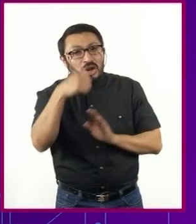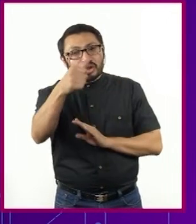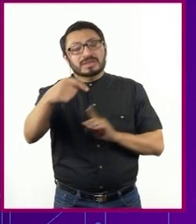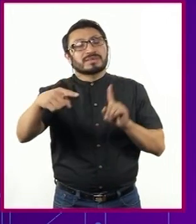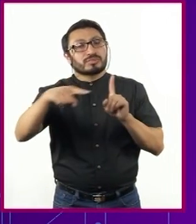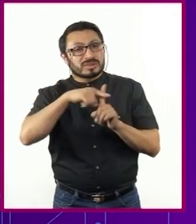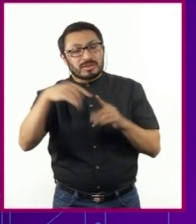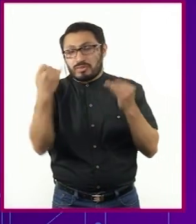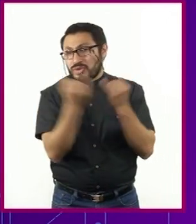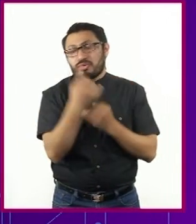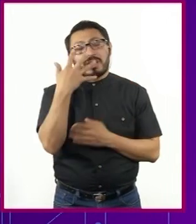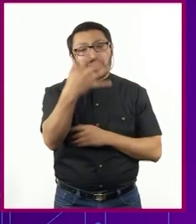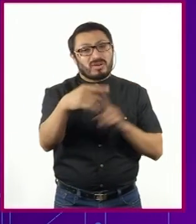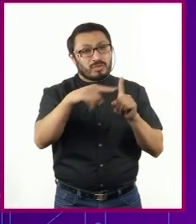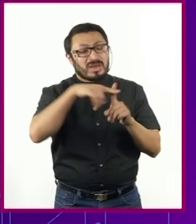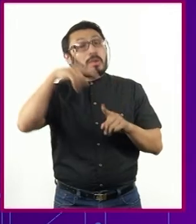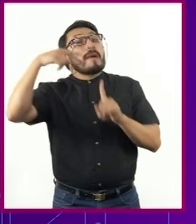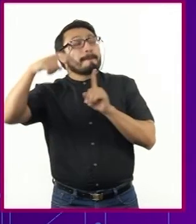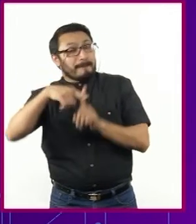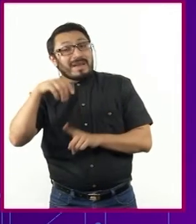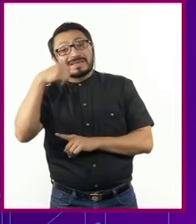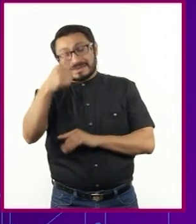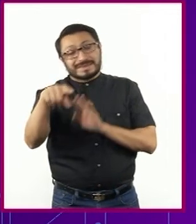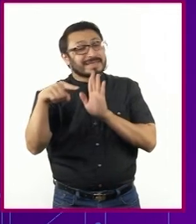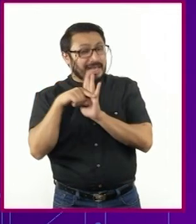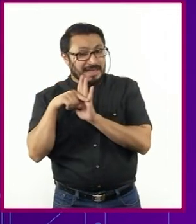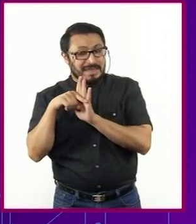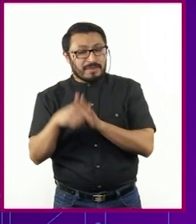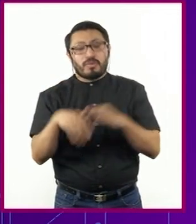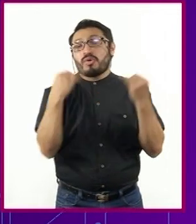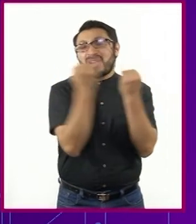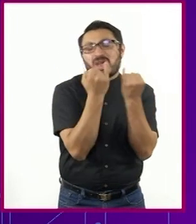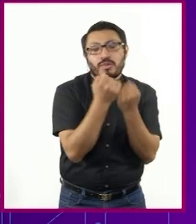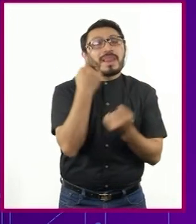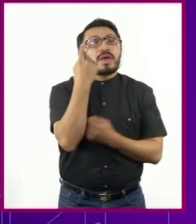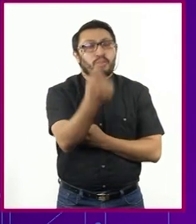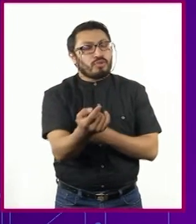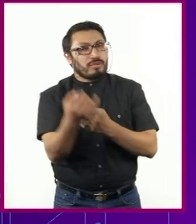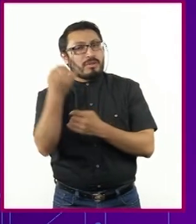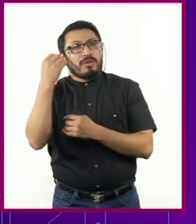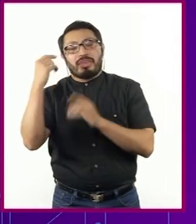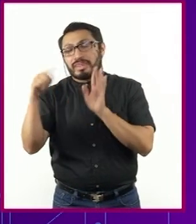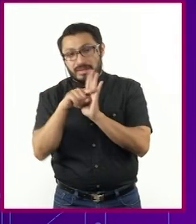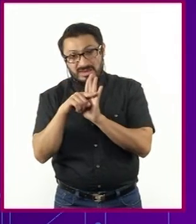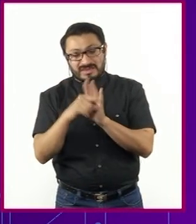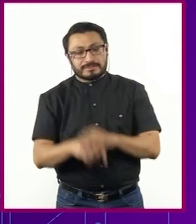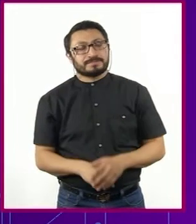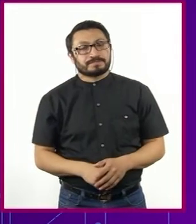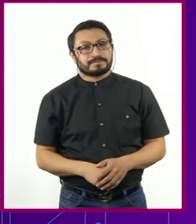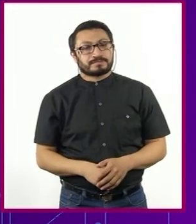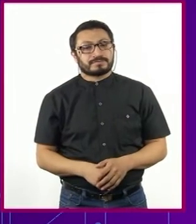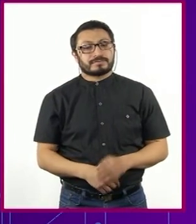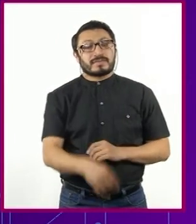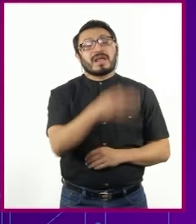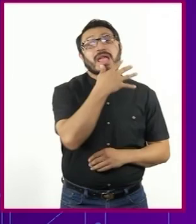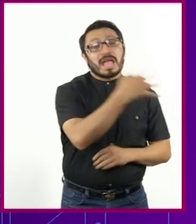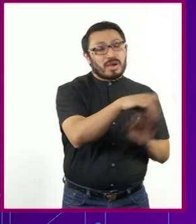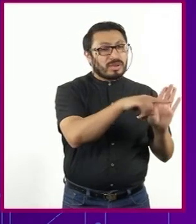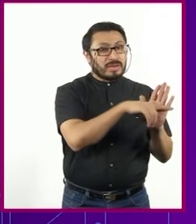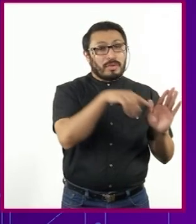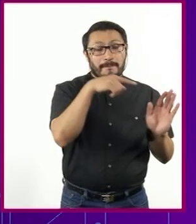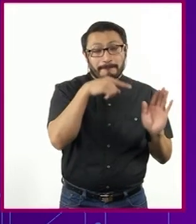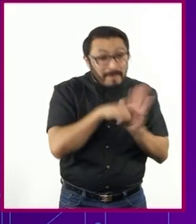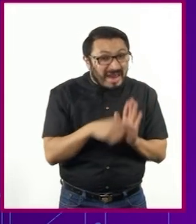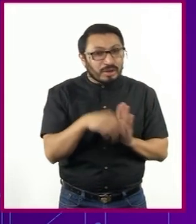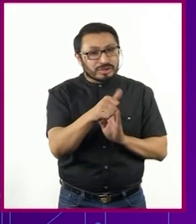igual a 5 positivo más 6 negativo, igual a 1 negativo. 5 negativo menos 6